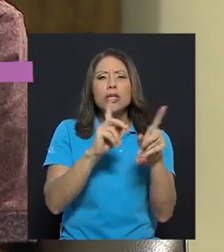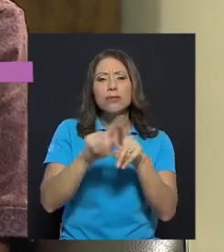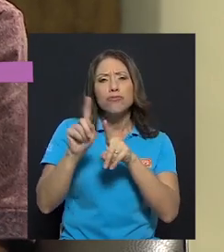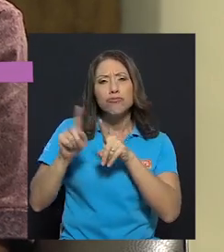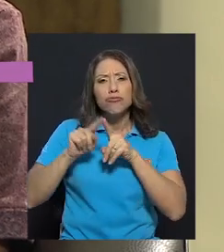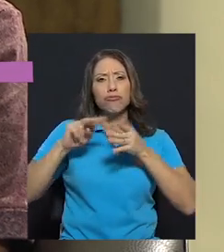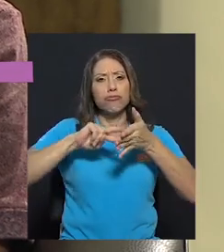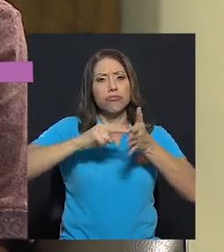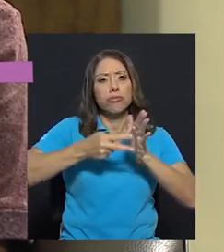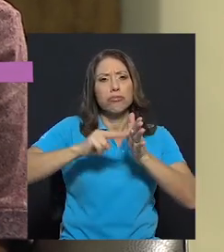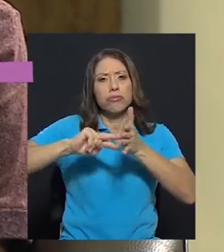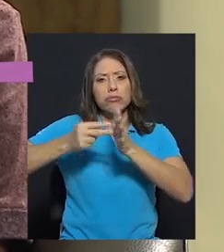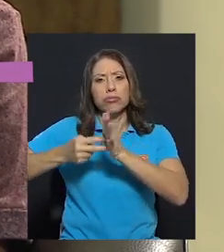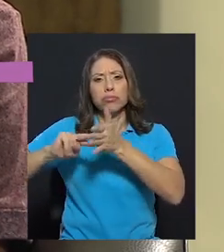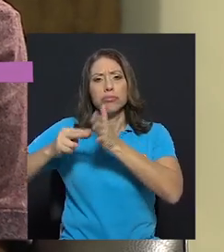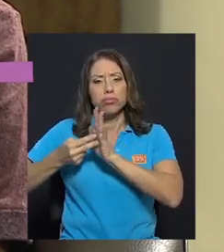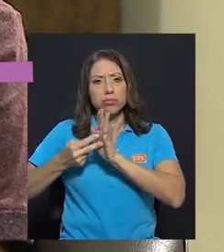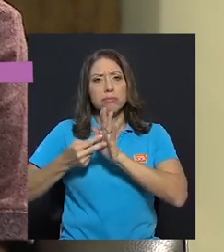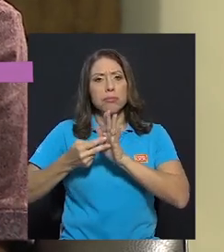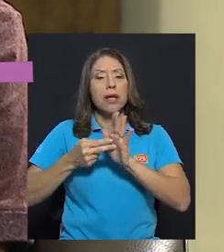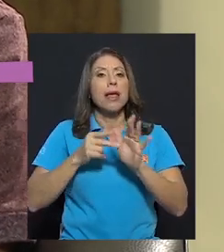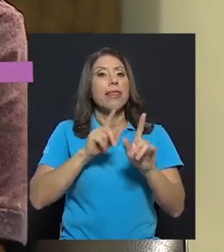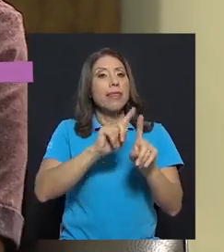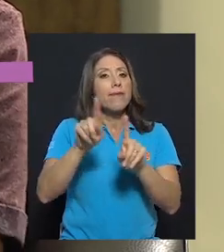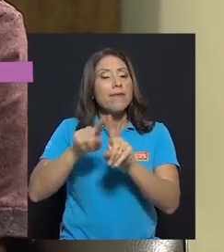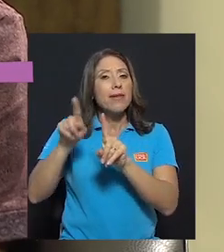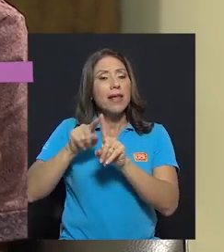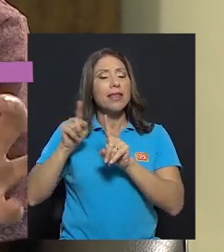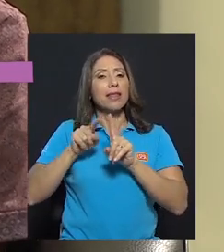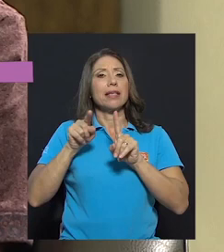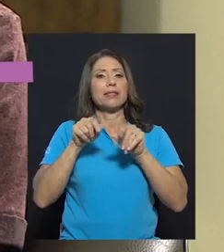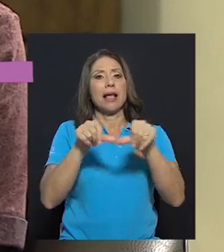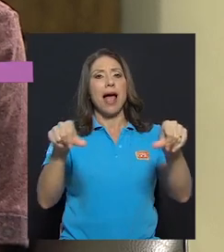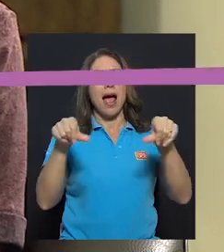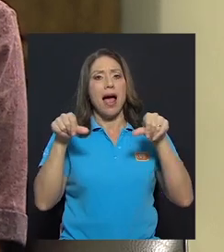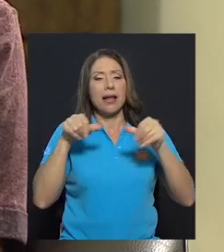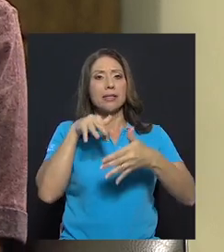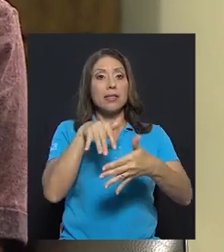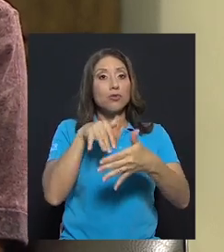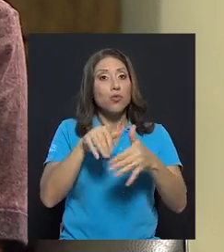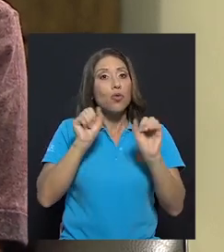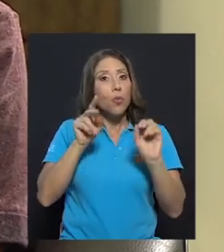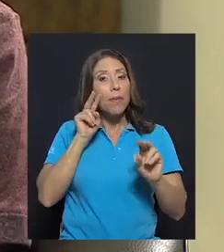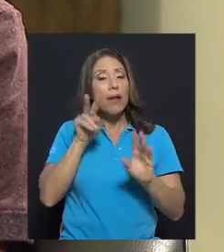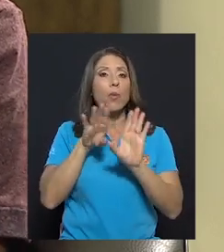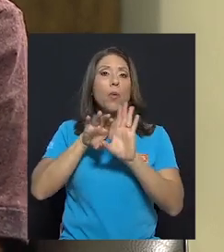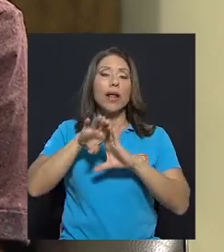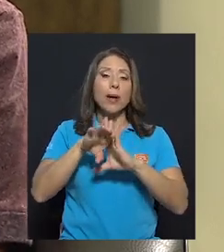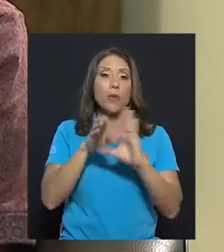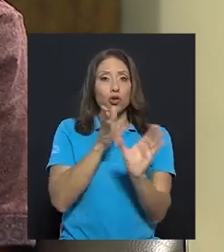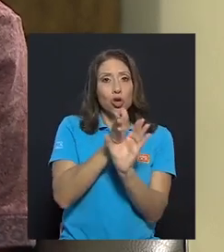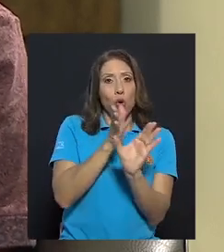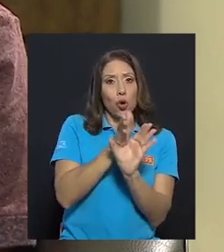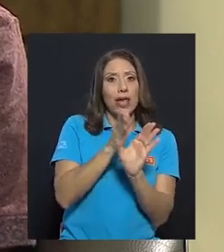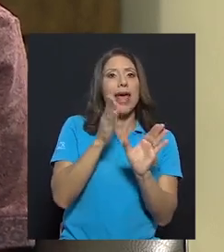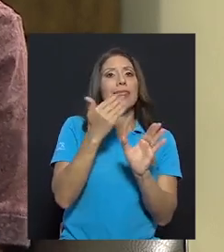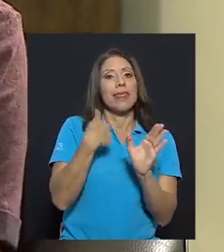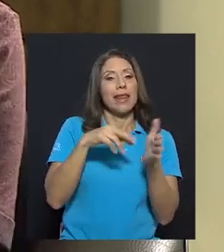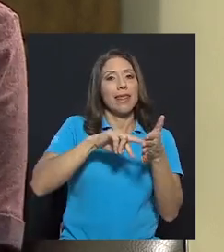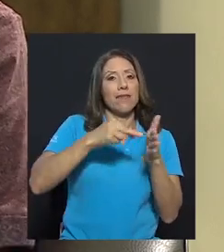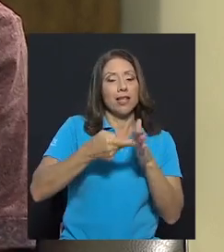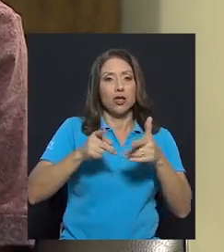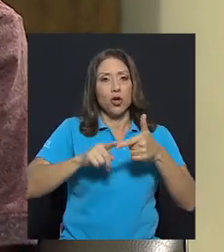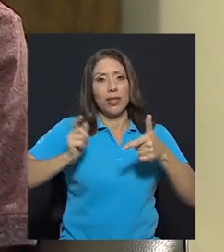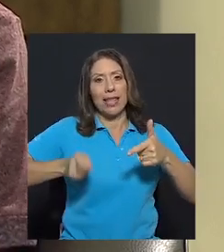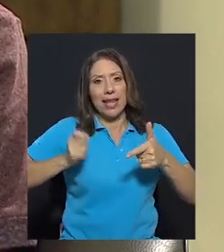muchísimas definiciones y puede ser captada desde varias áreas de estudio. Por ejemplo, la psicología tiene su definición, el